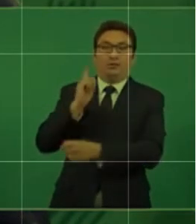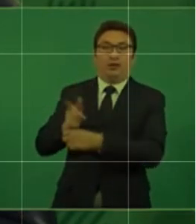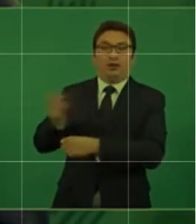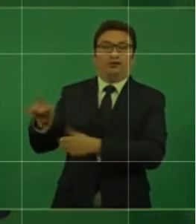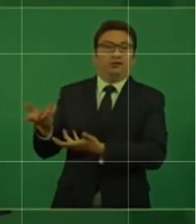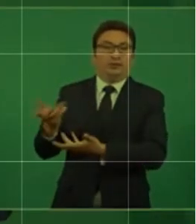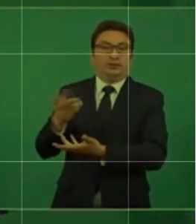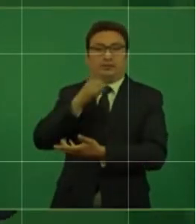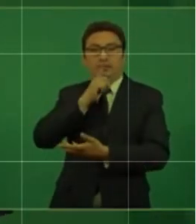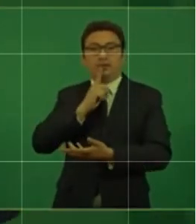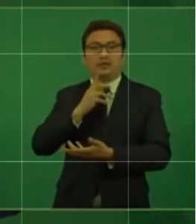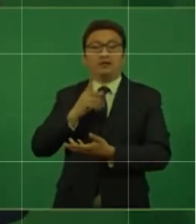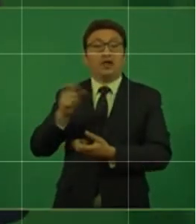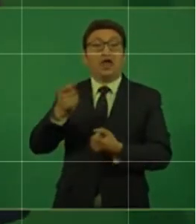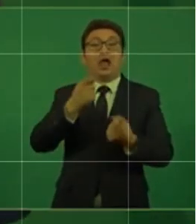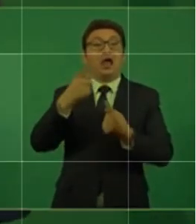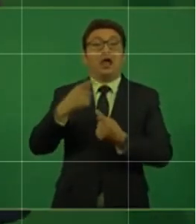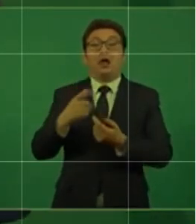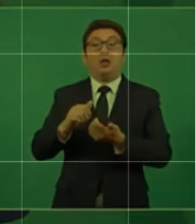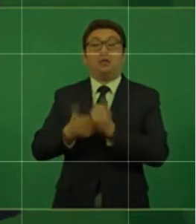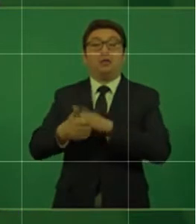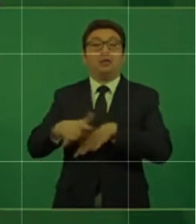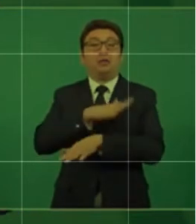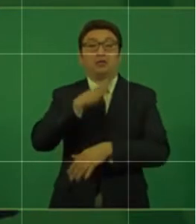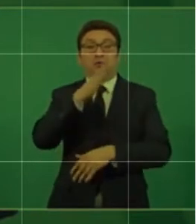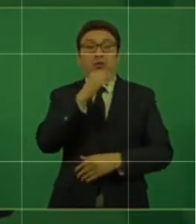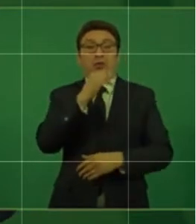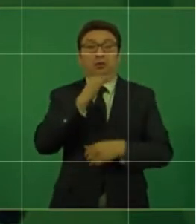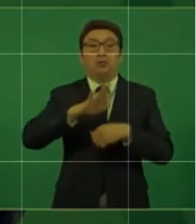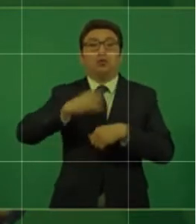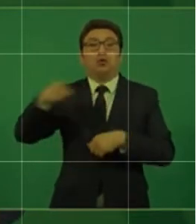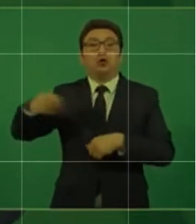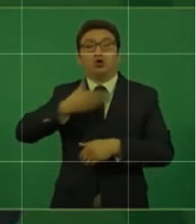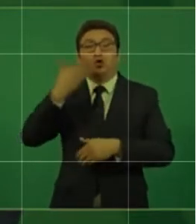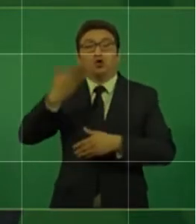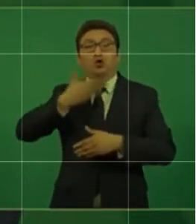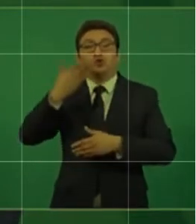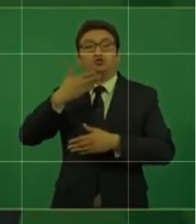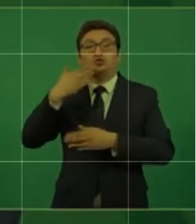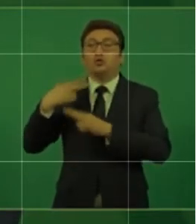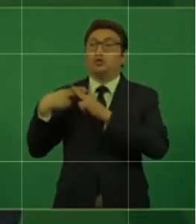porque es tanta su enajenación por el conservadurismo